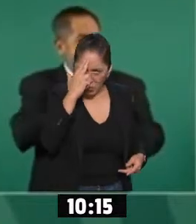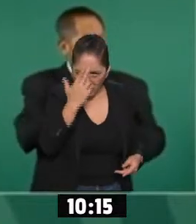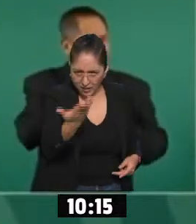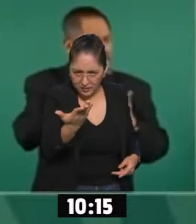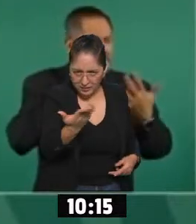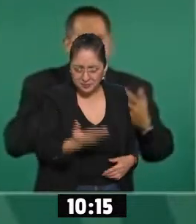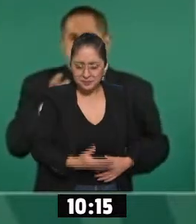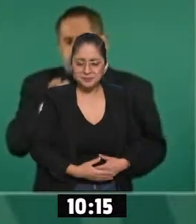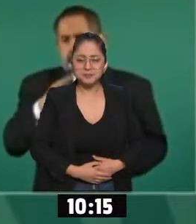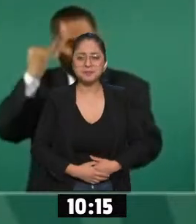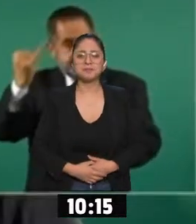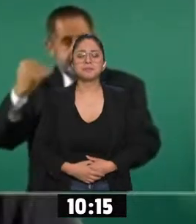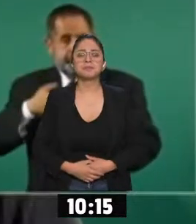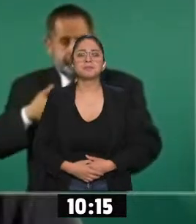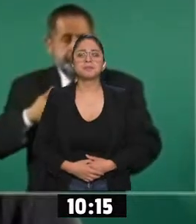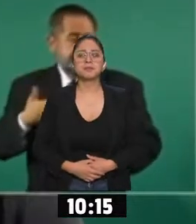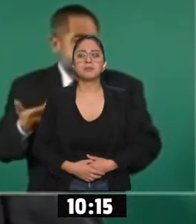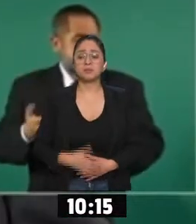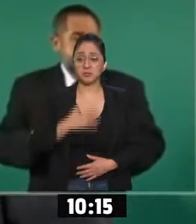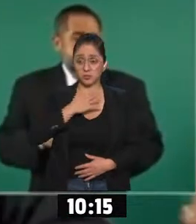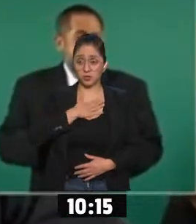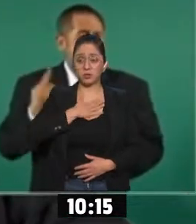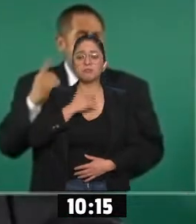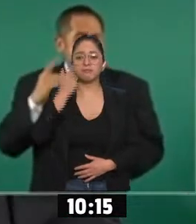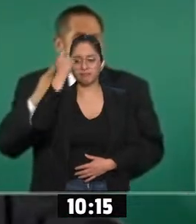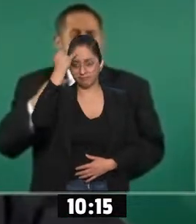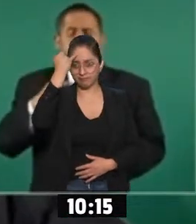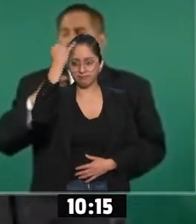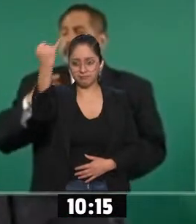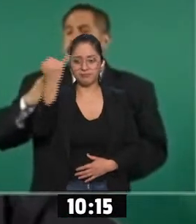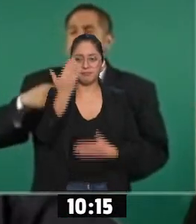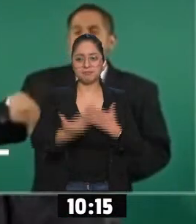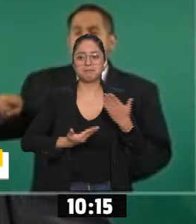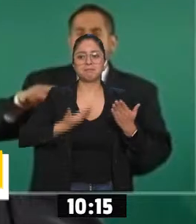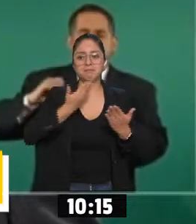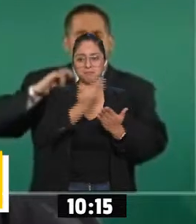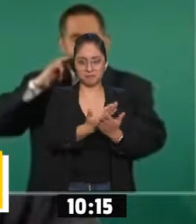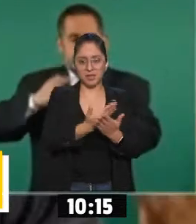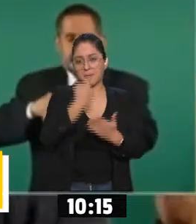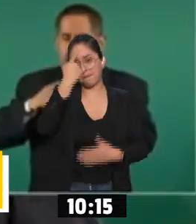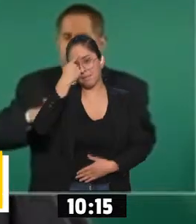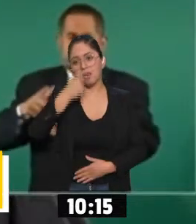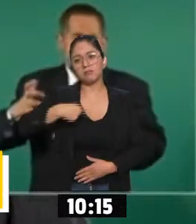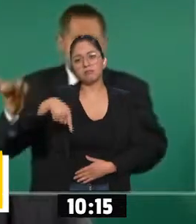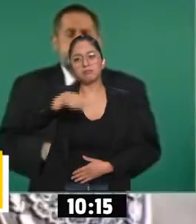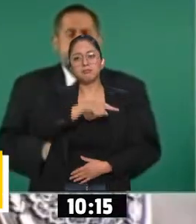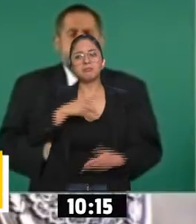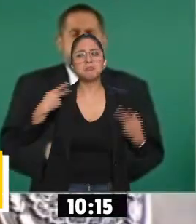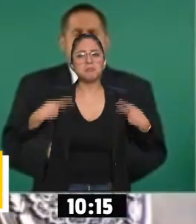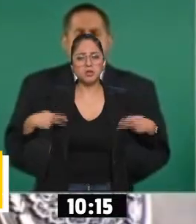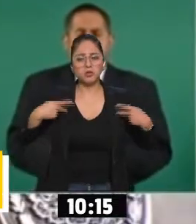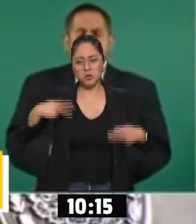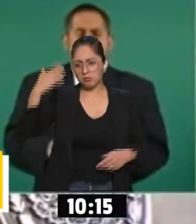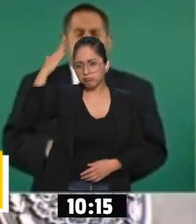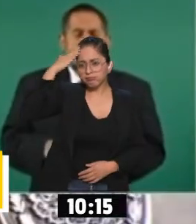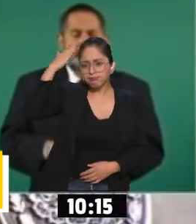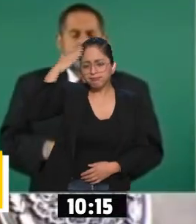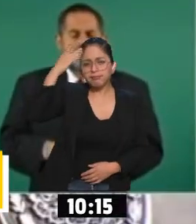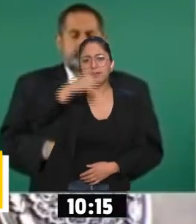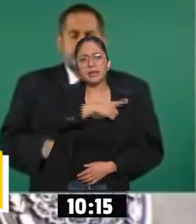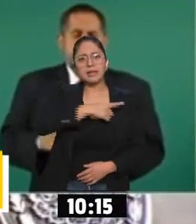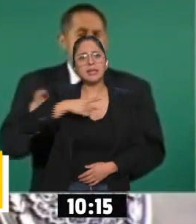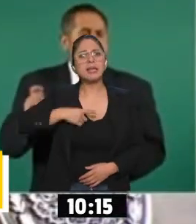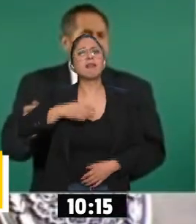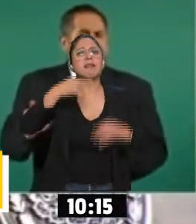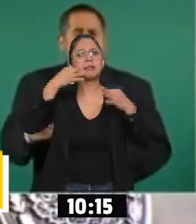ese propósito, para que las autoridades competentes actúen, que se